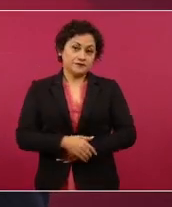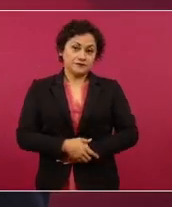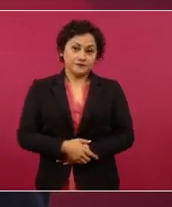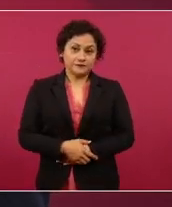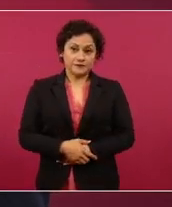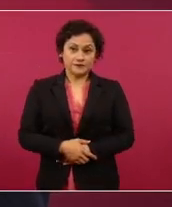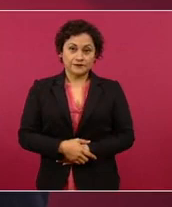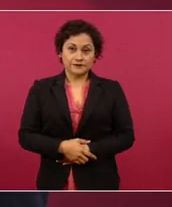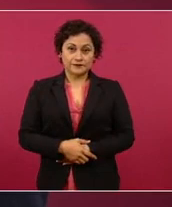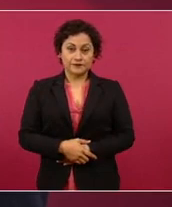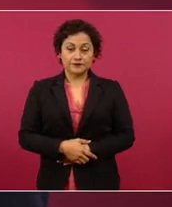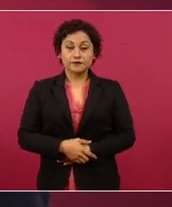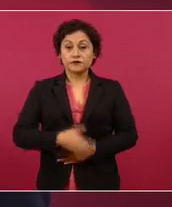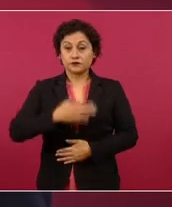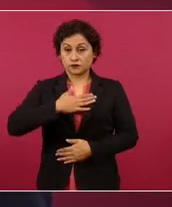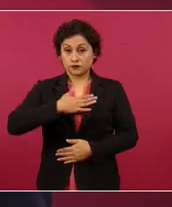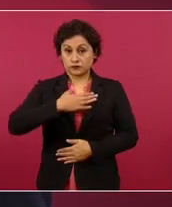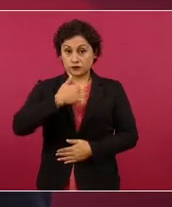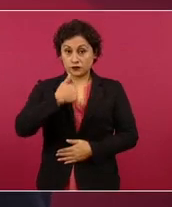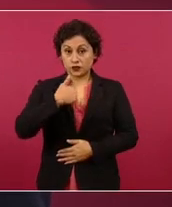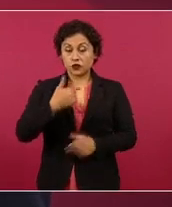En mi caso salgo